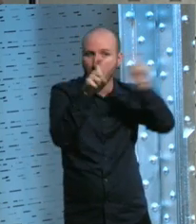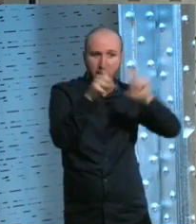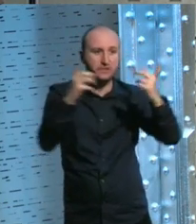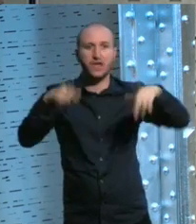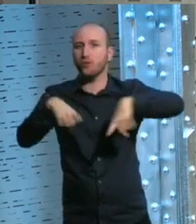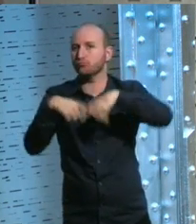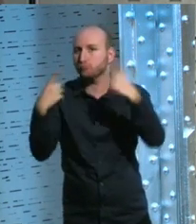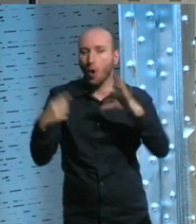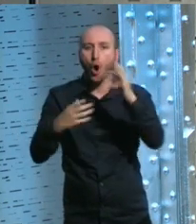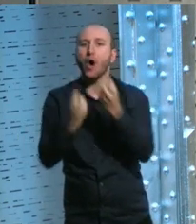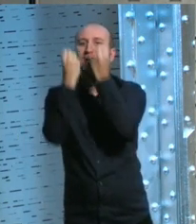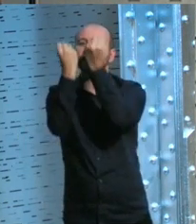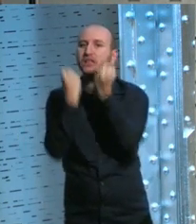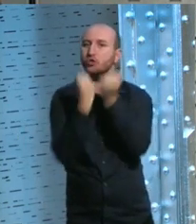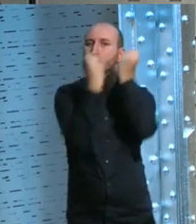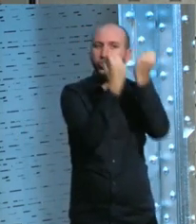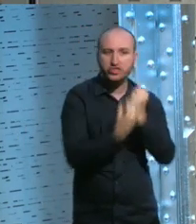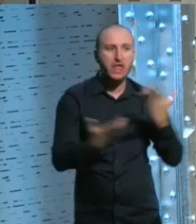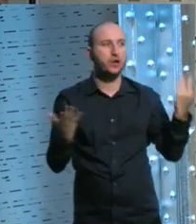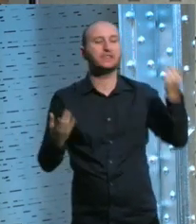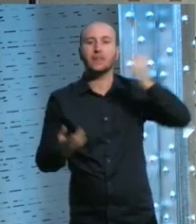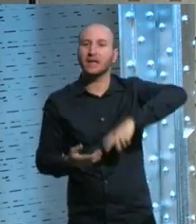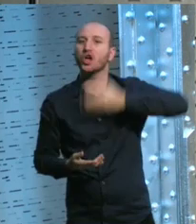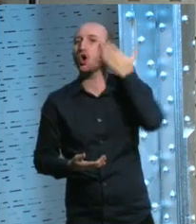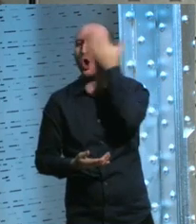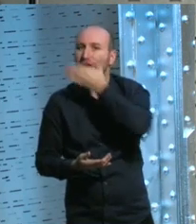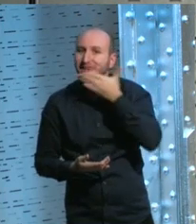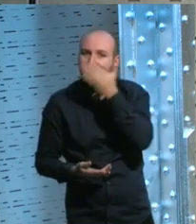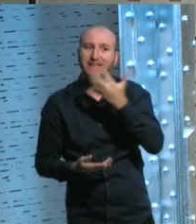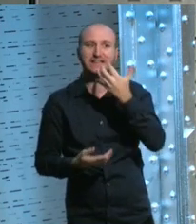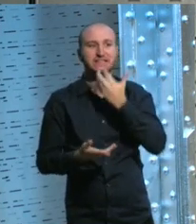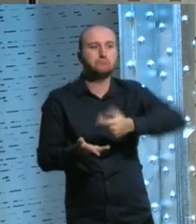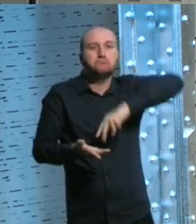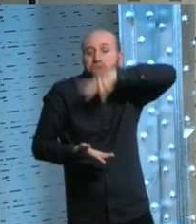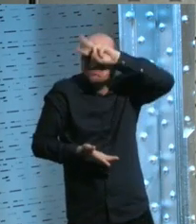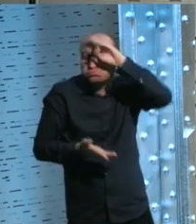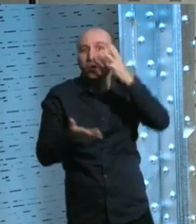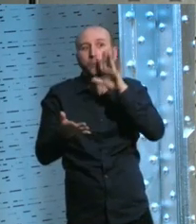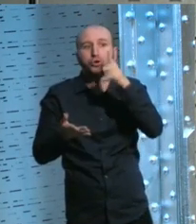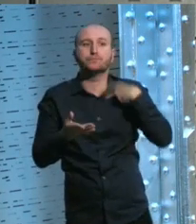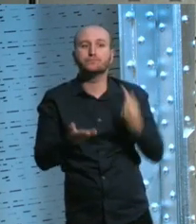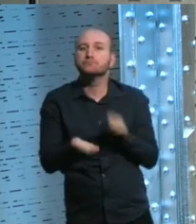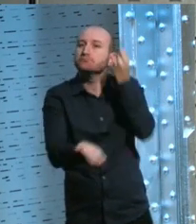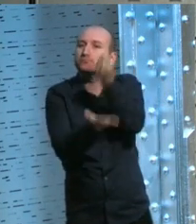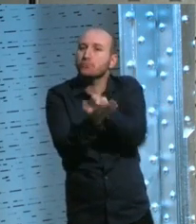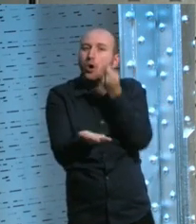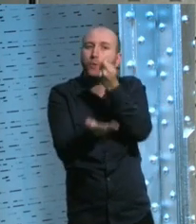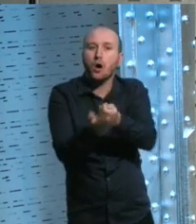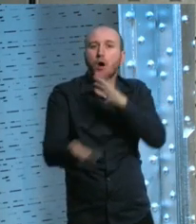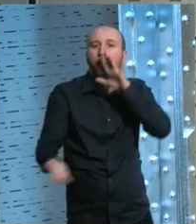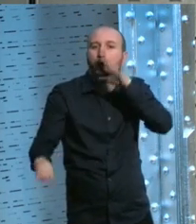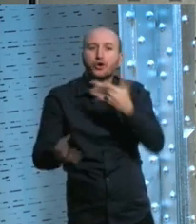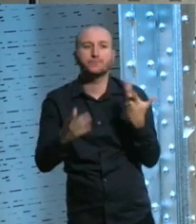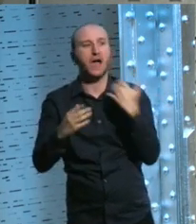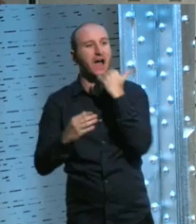cualquier institución, cualquier escuela que se preocupe por contribuir a crear un clima